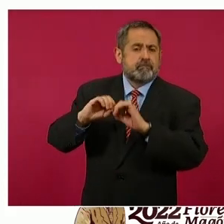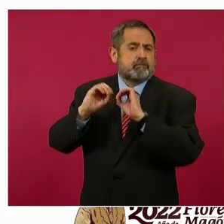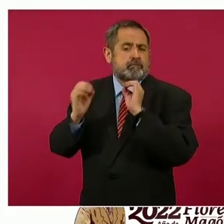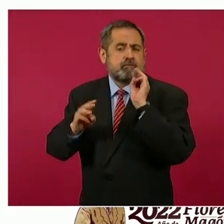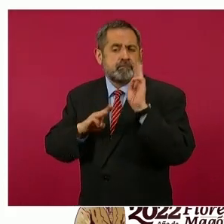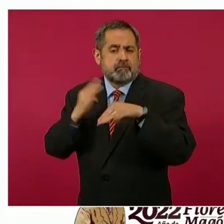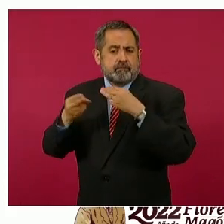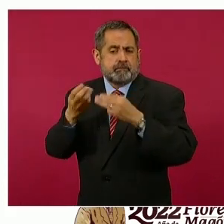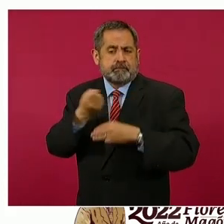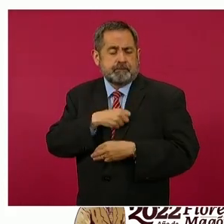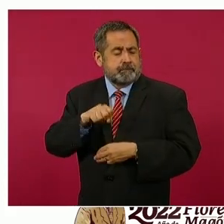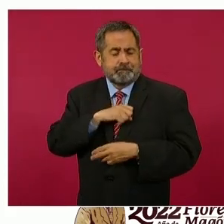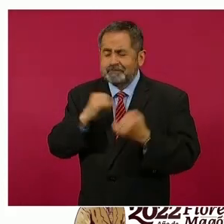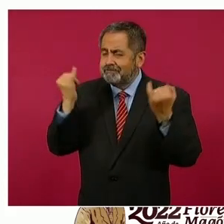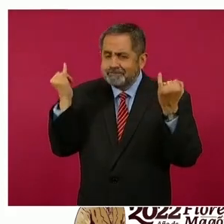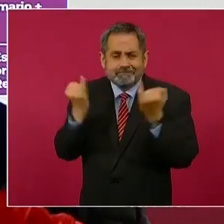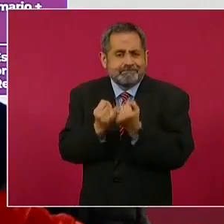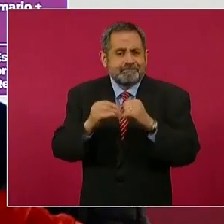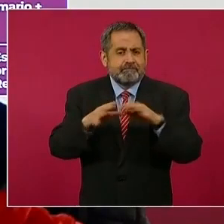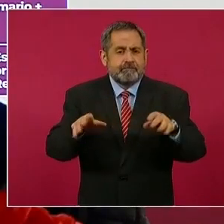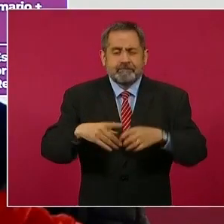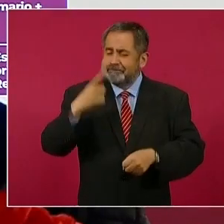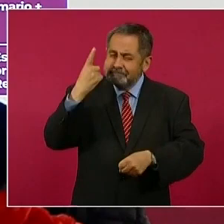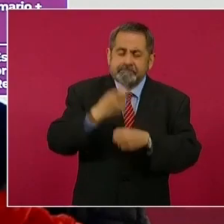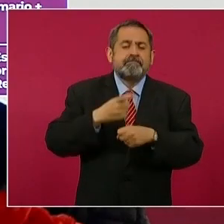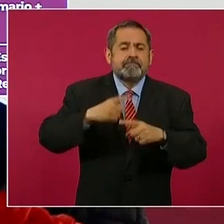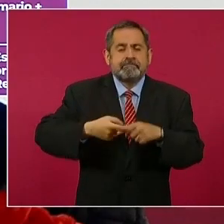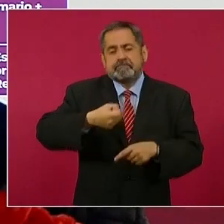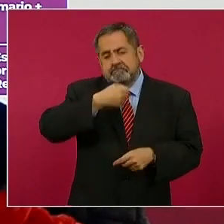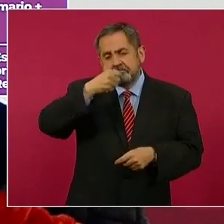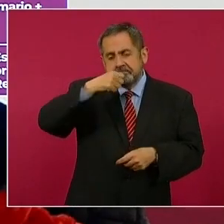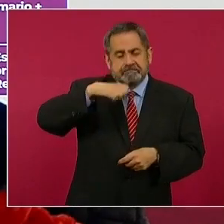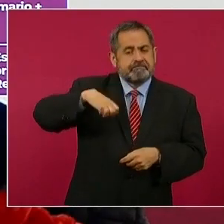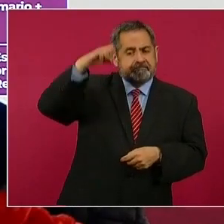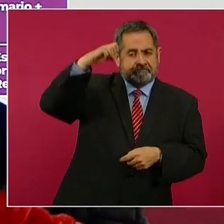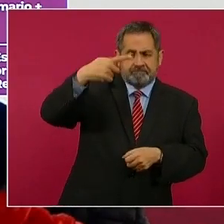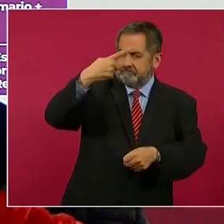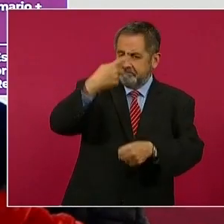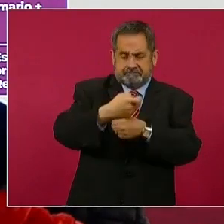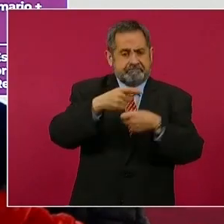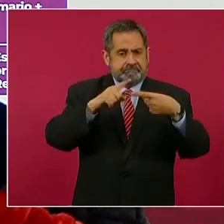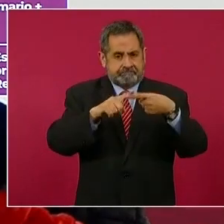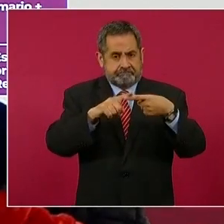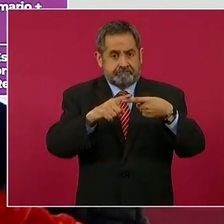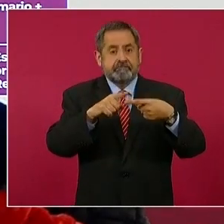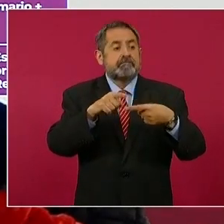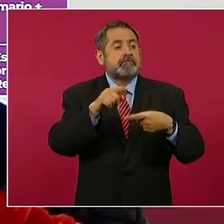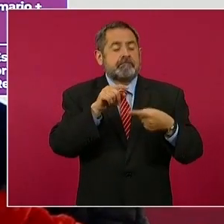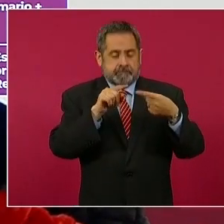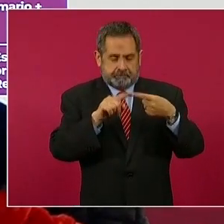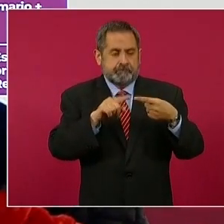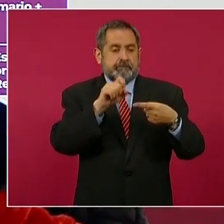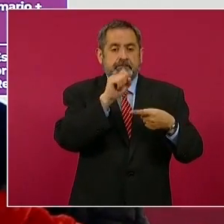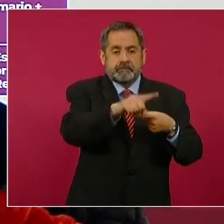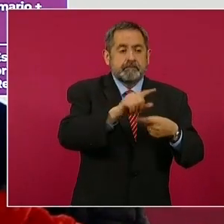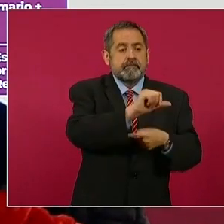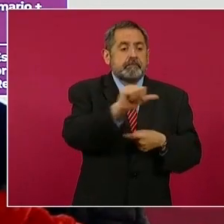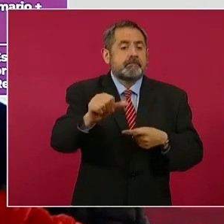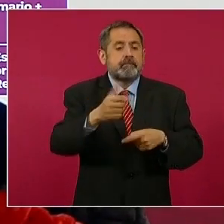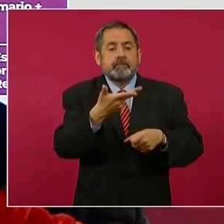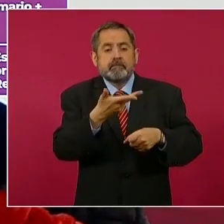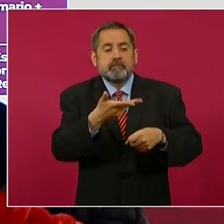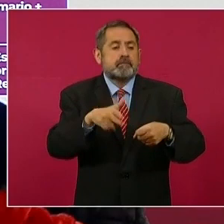los demás países del mundo. Adultos mayores, personal de salud y personas